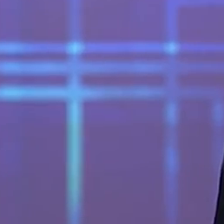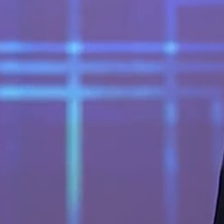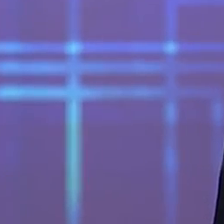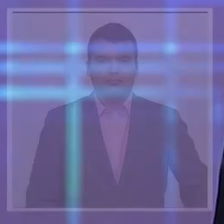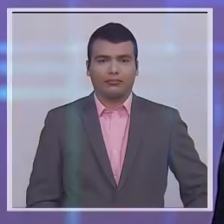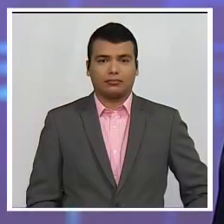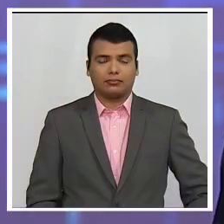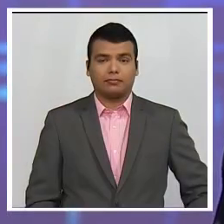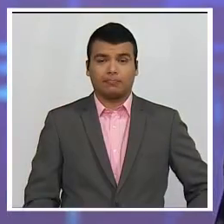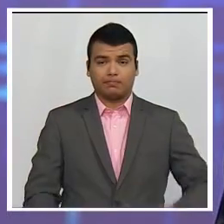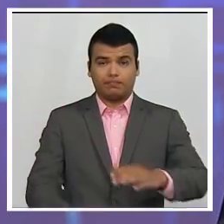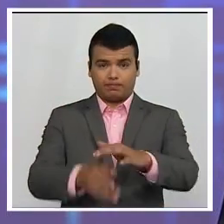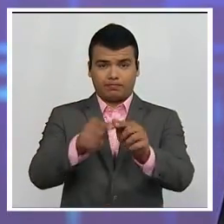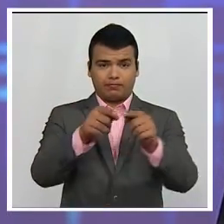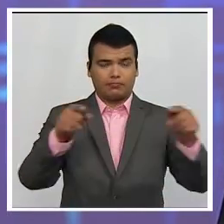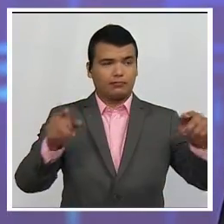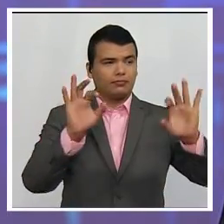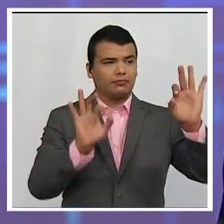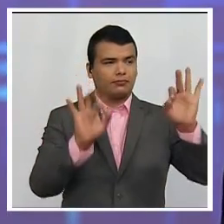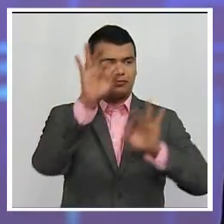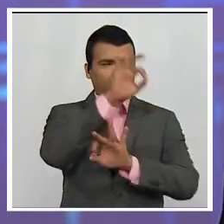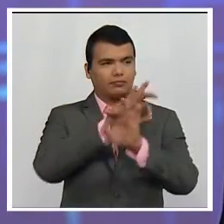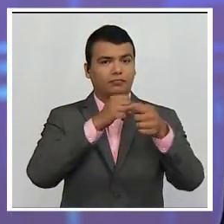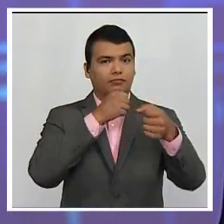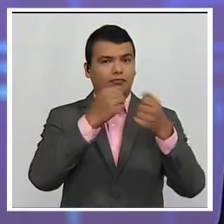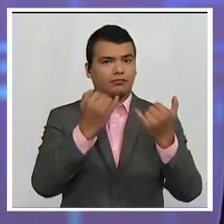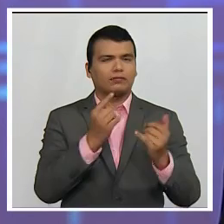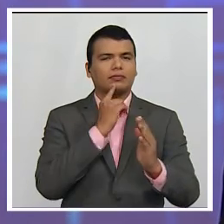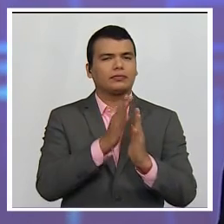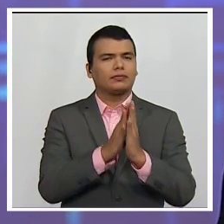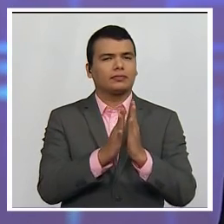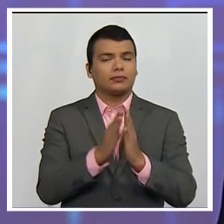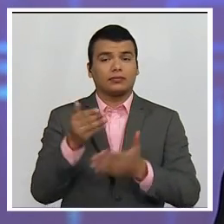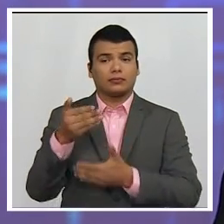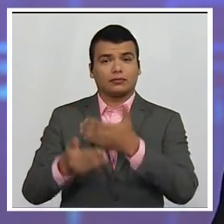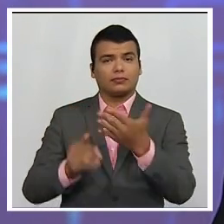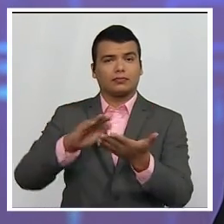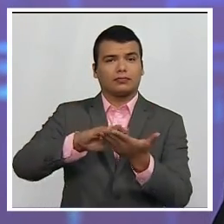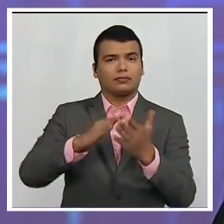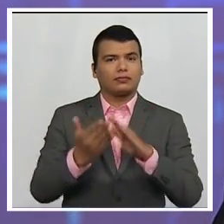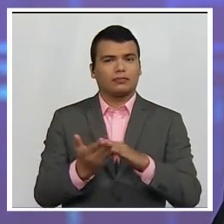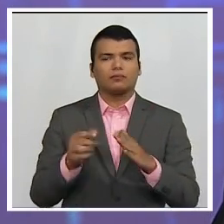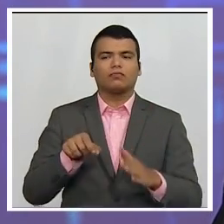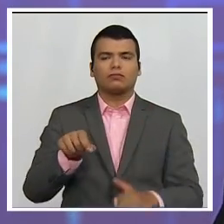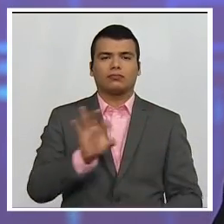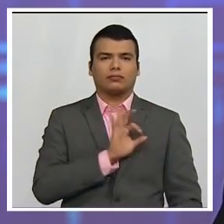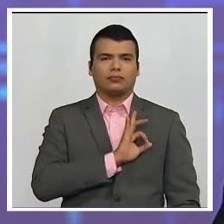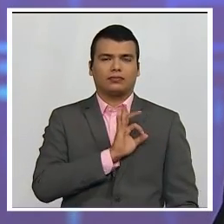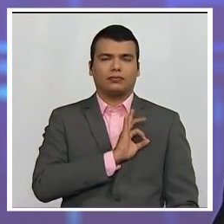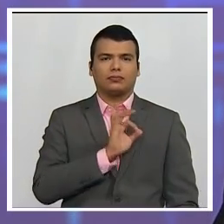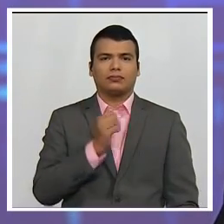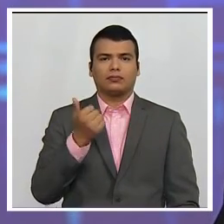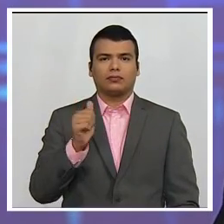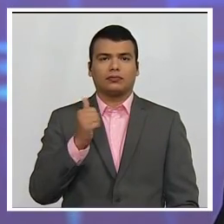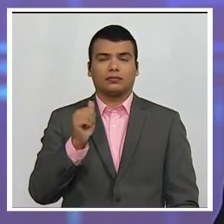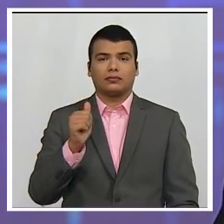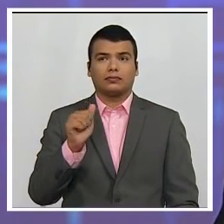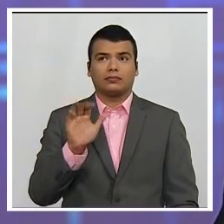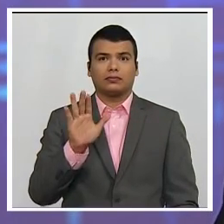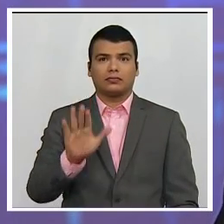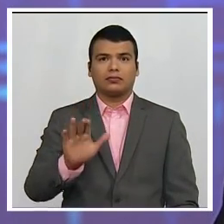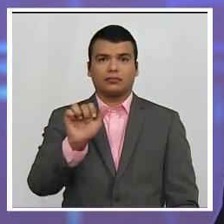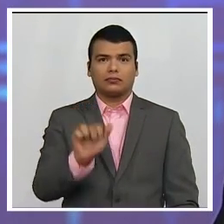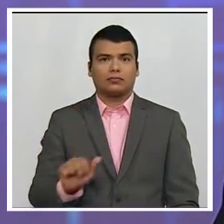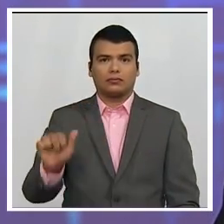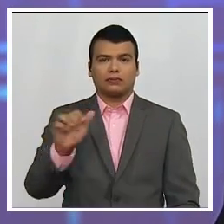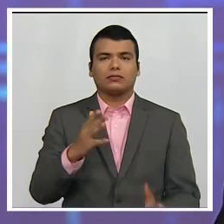continuamos en telepacífico noticias y llegó el momento de hablar del proceso de paz el próximo sábado 10 de los corrientes comenzará la salida de